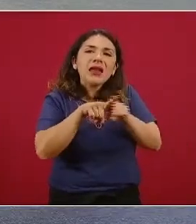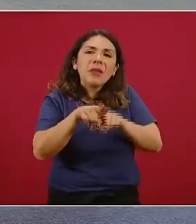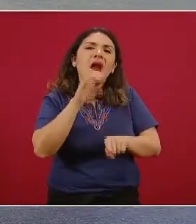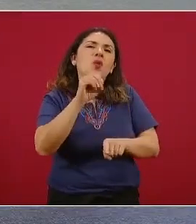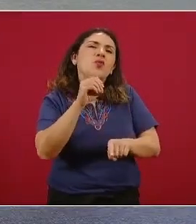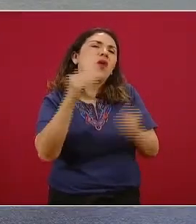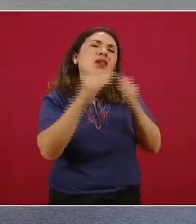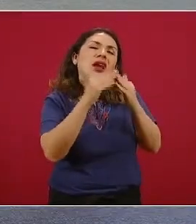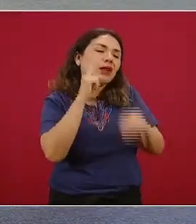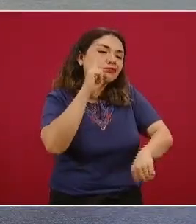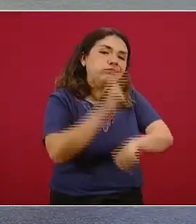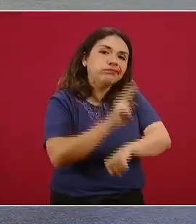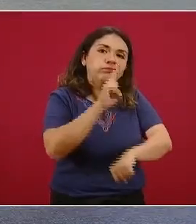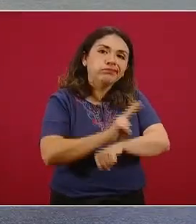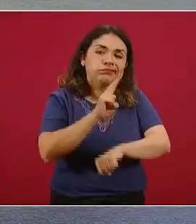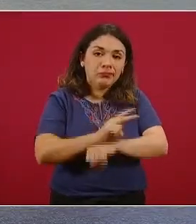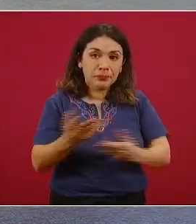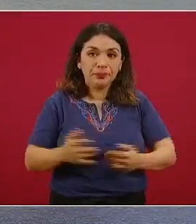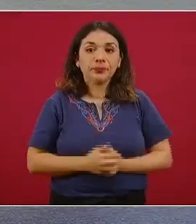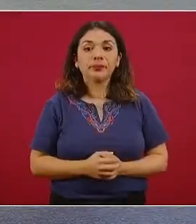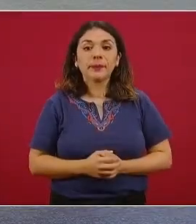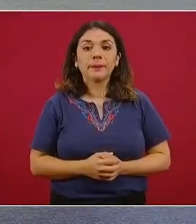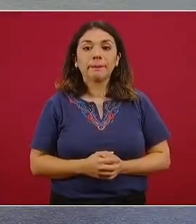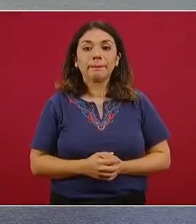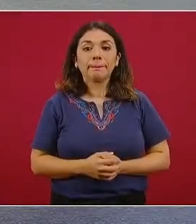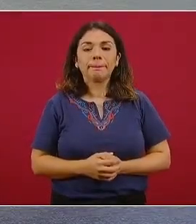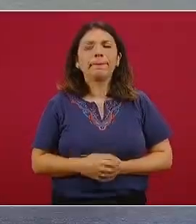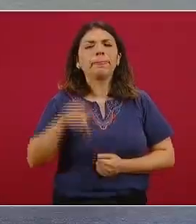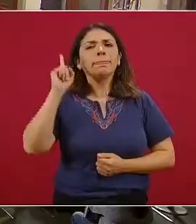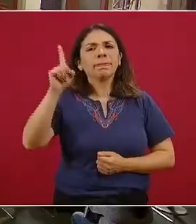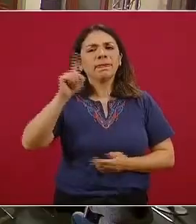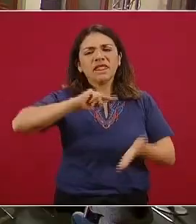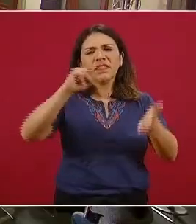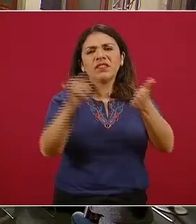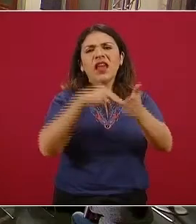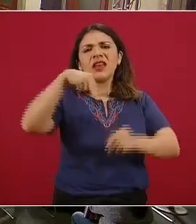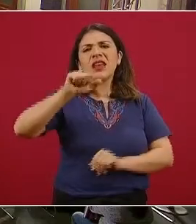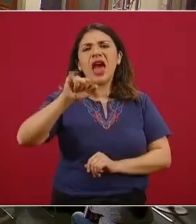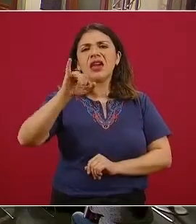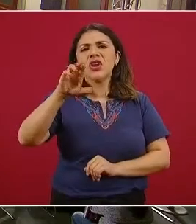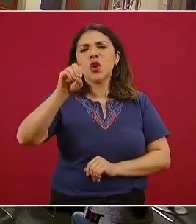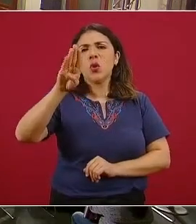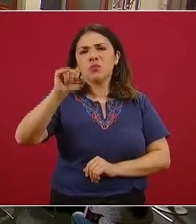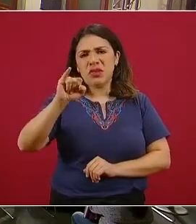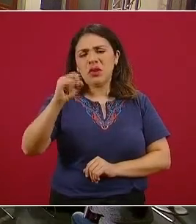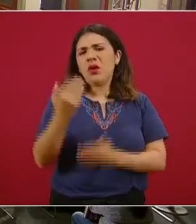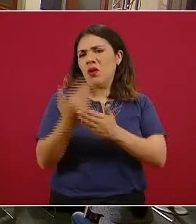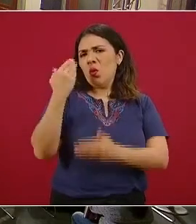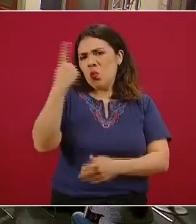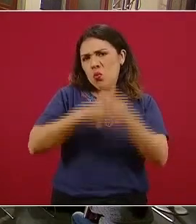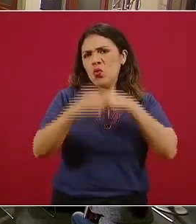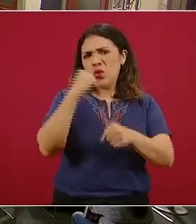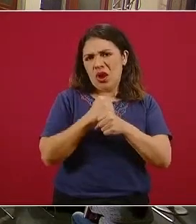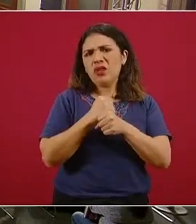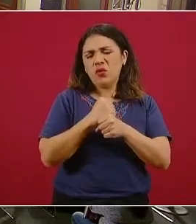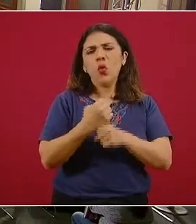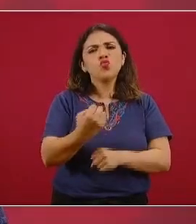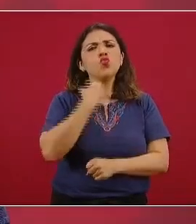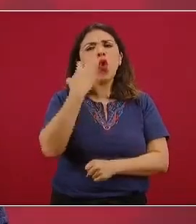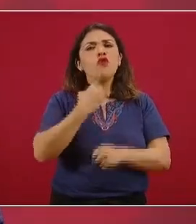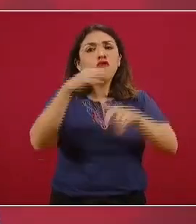casa. Bueno, vamos con la cumbre de Nairobi. ¿Por qué es tan importante? El año pasado hubo una